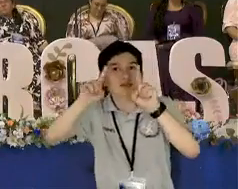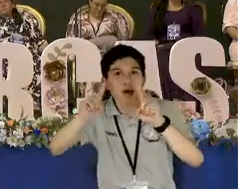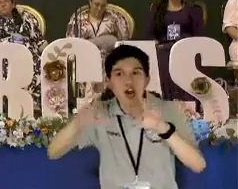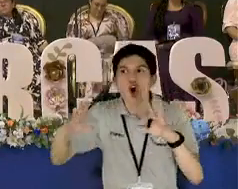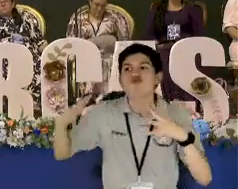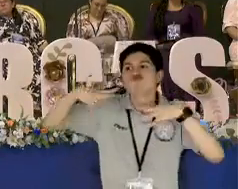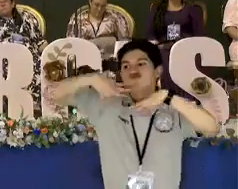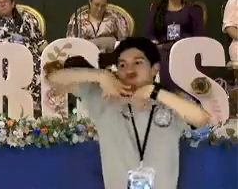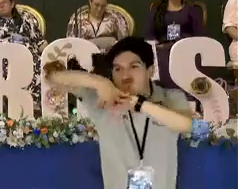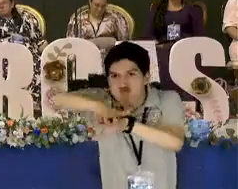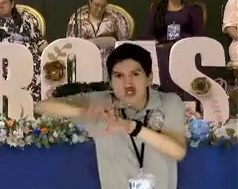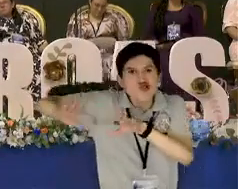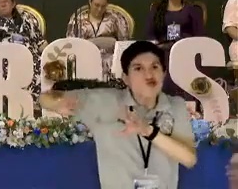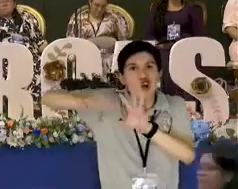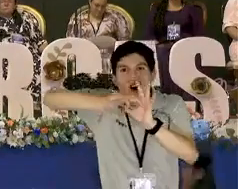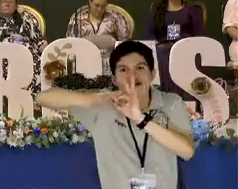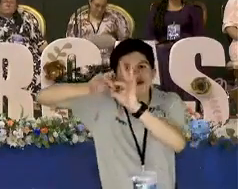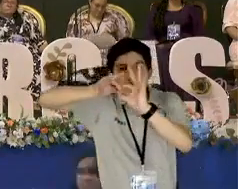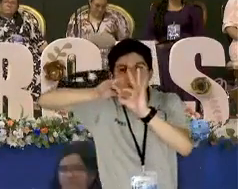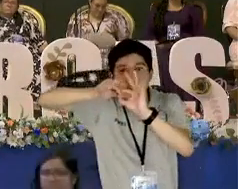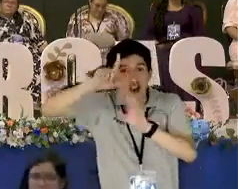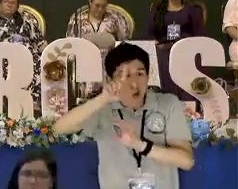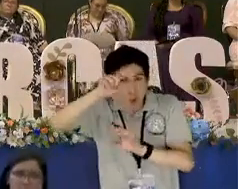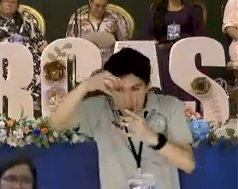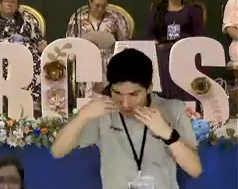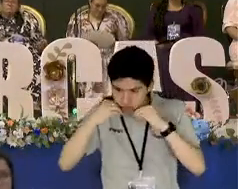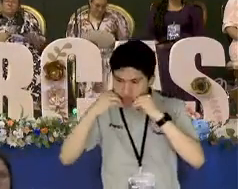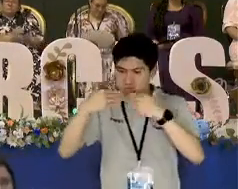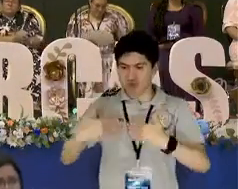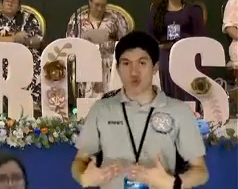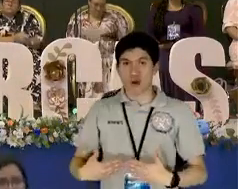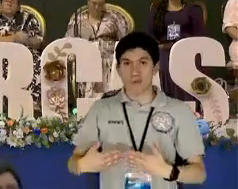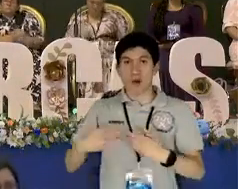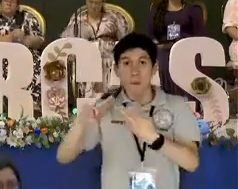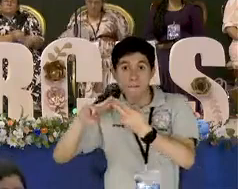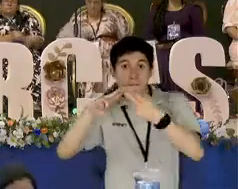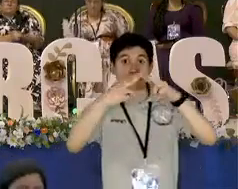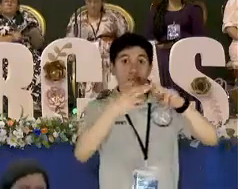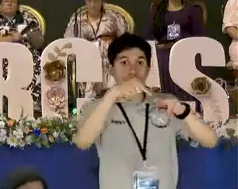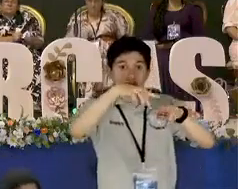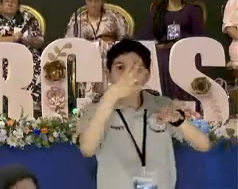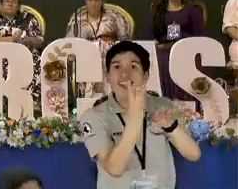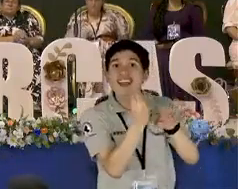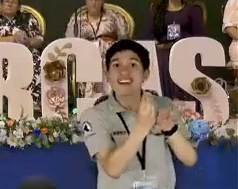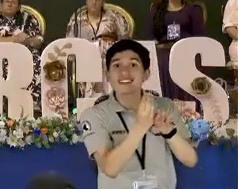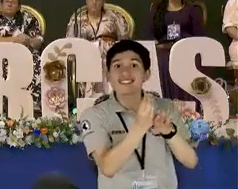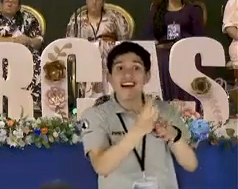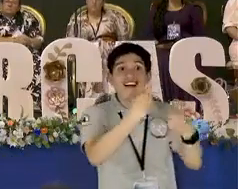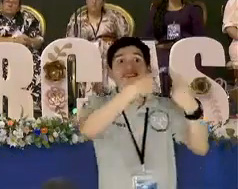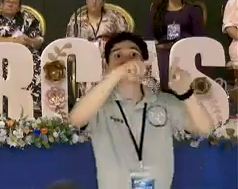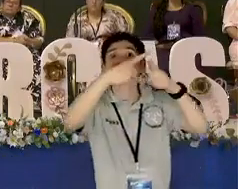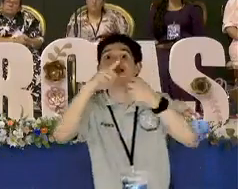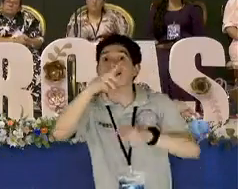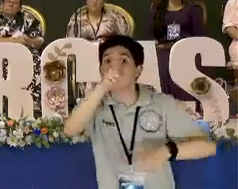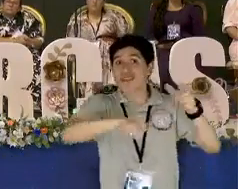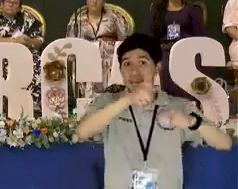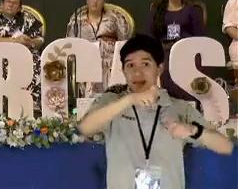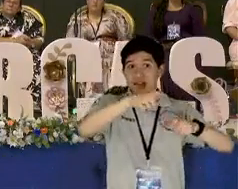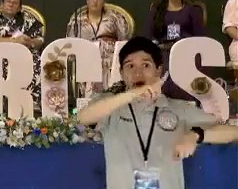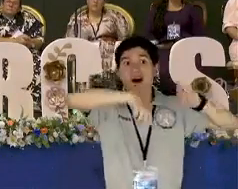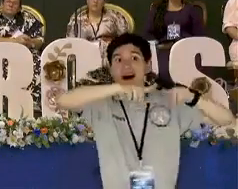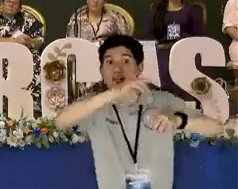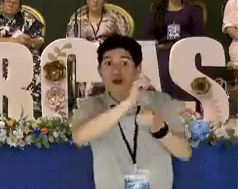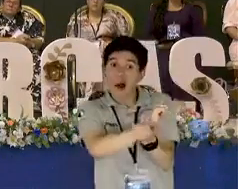judíos, otros no lo son, algunos son esclavos, otros son libres, pero todos